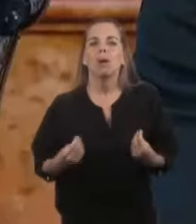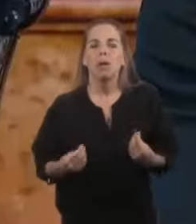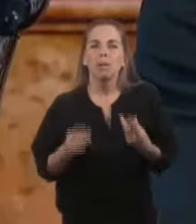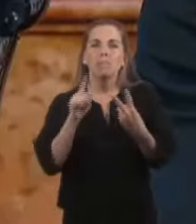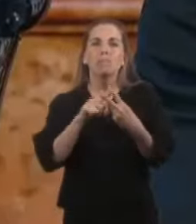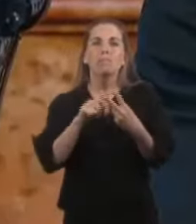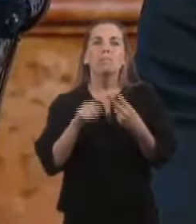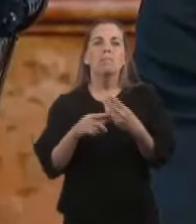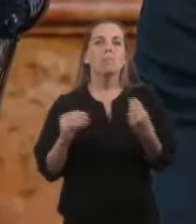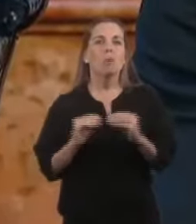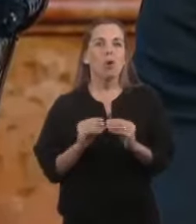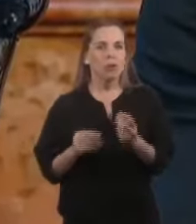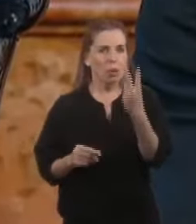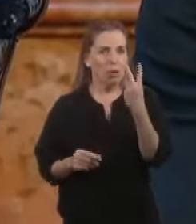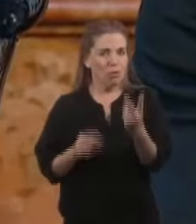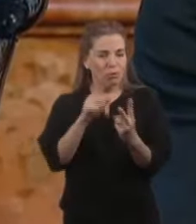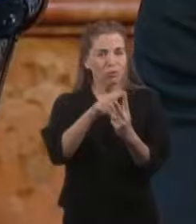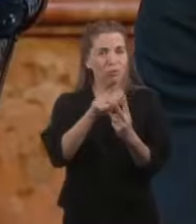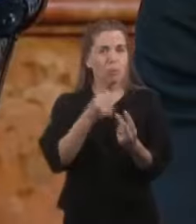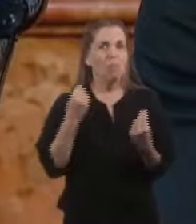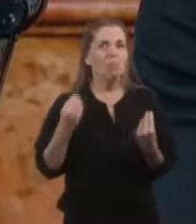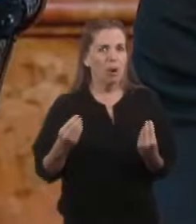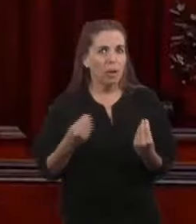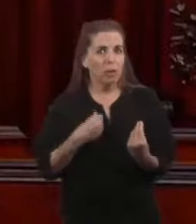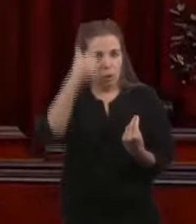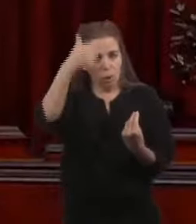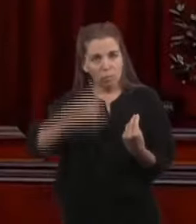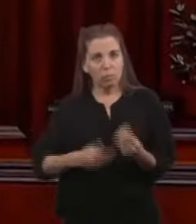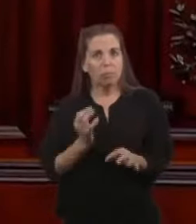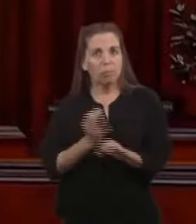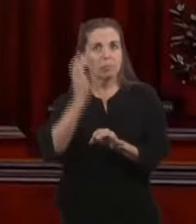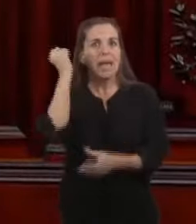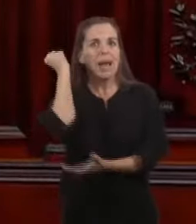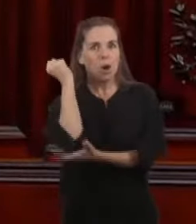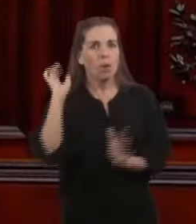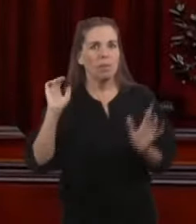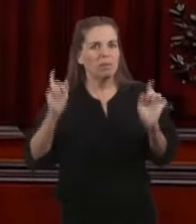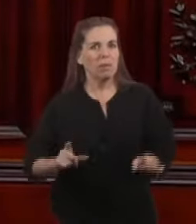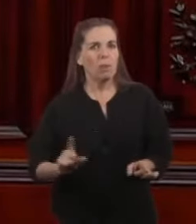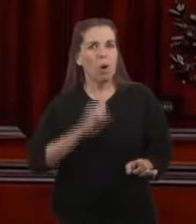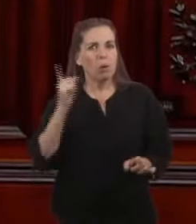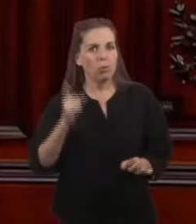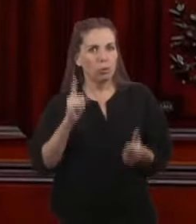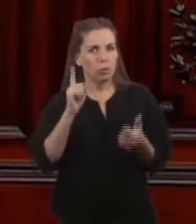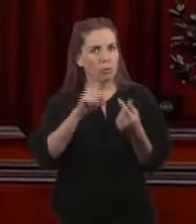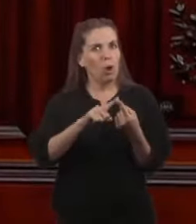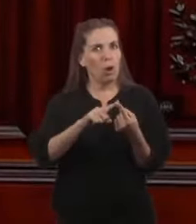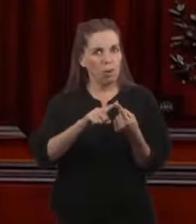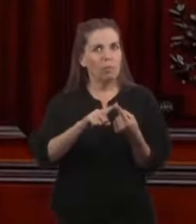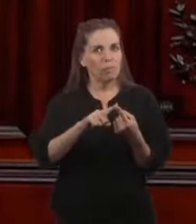razones primero porque soy economista Además estoy orgulloso de eso